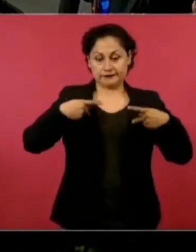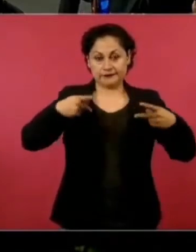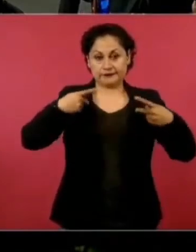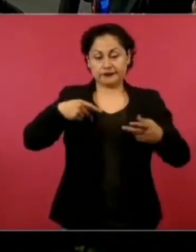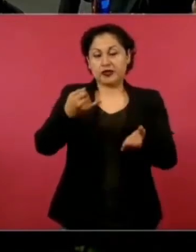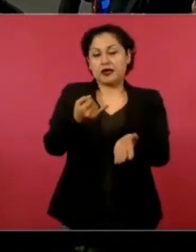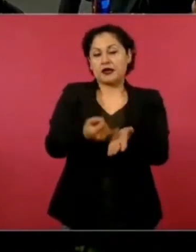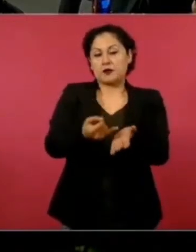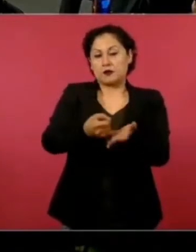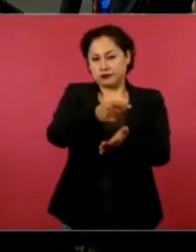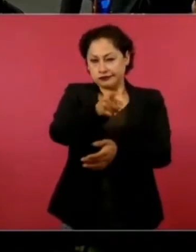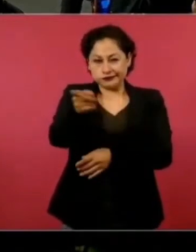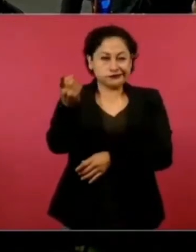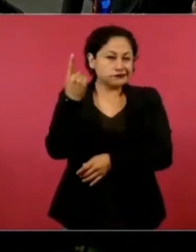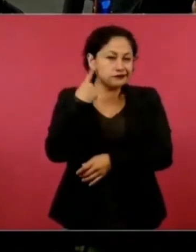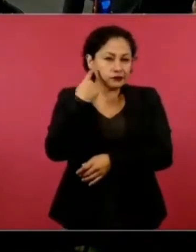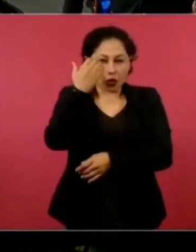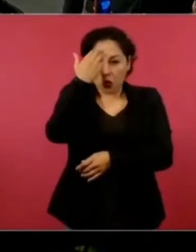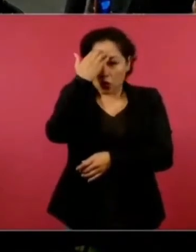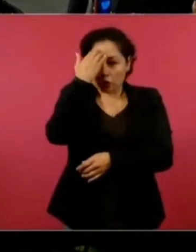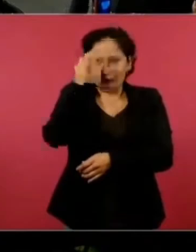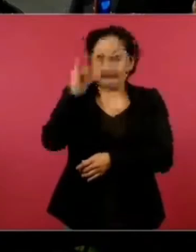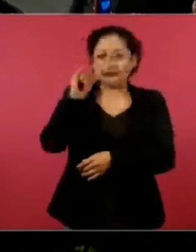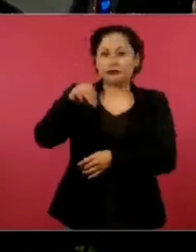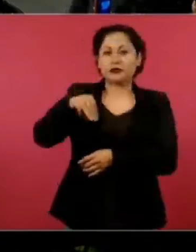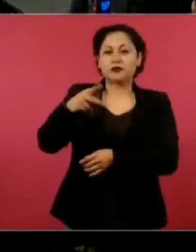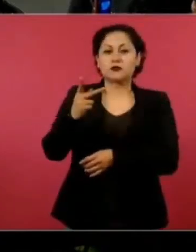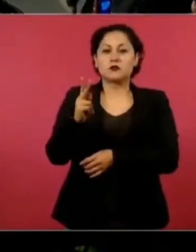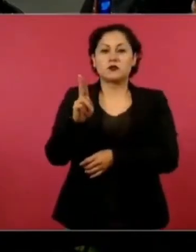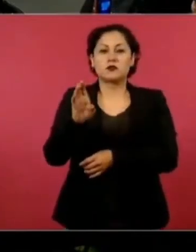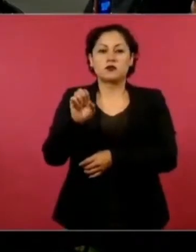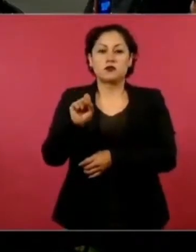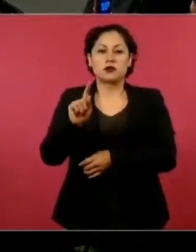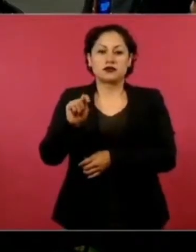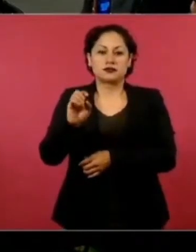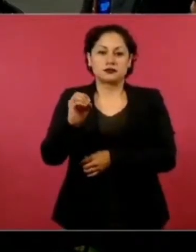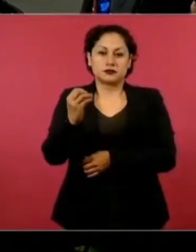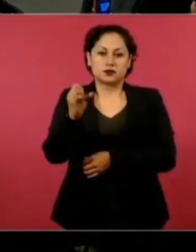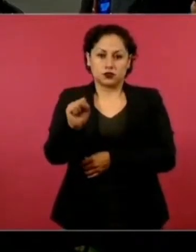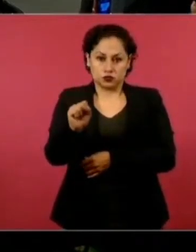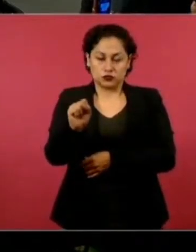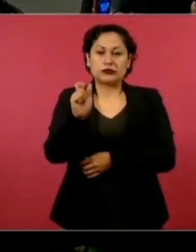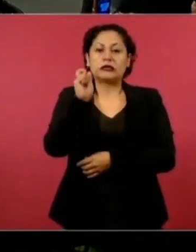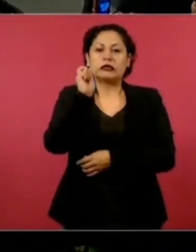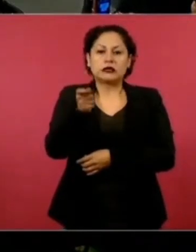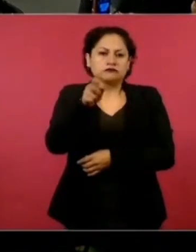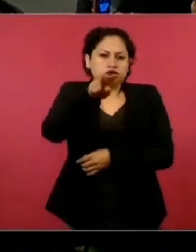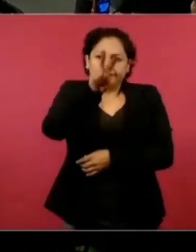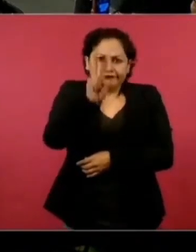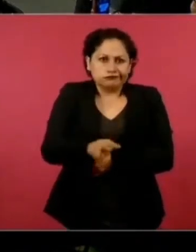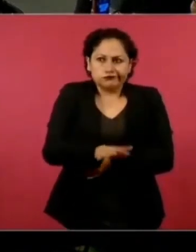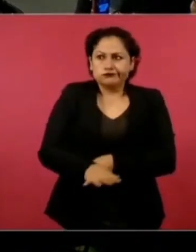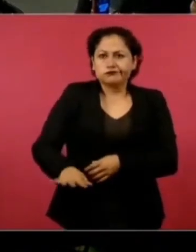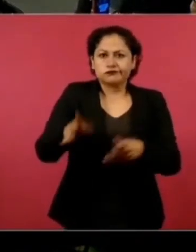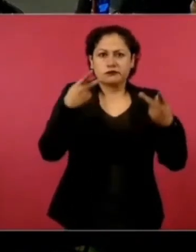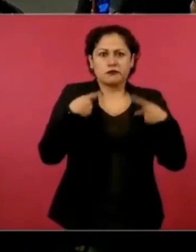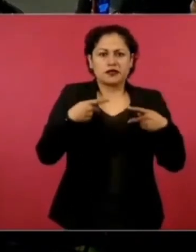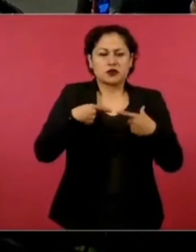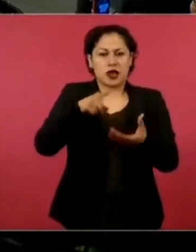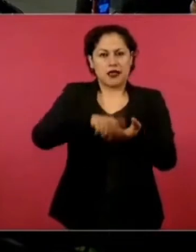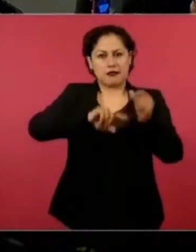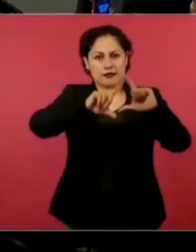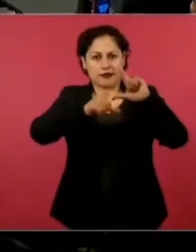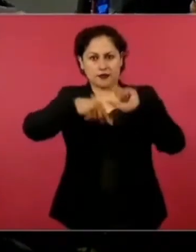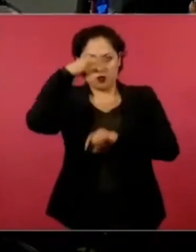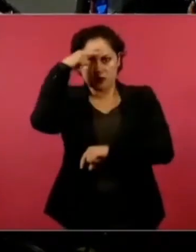impuestos llamados de esa manera, ¿no? Que son contribuciones. Esto es IVA,